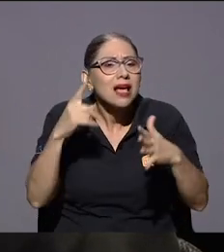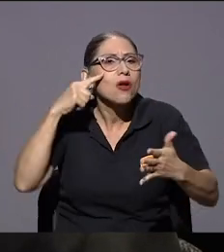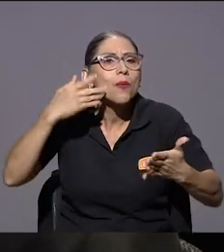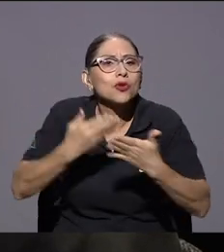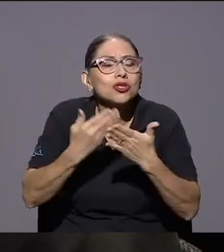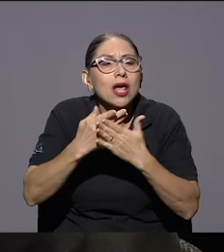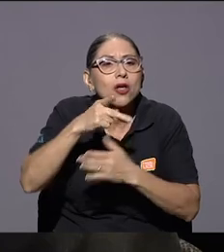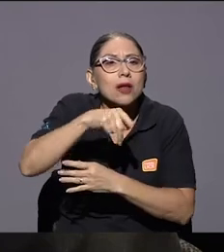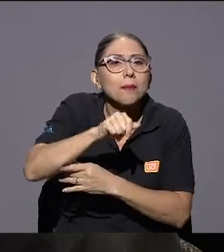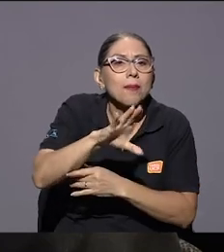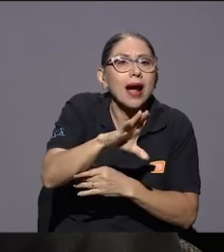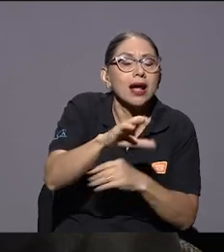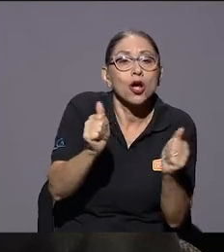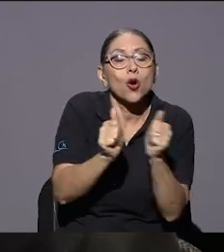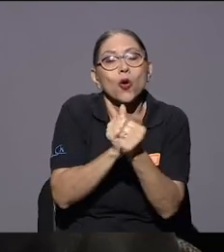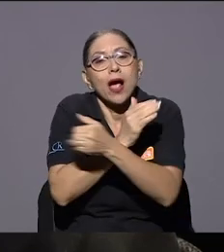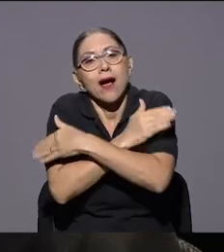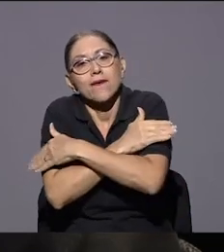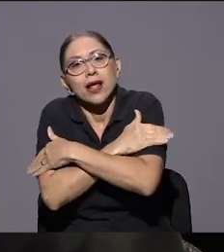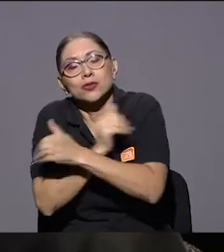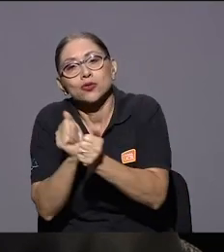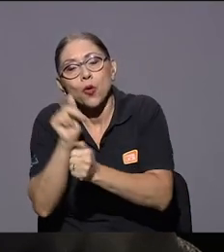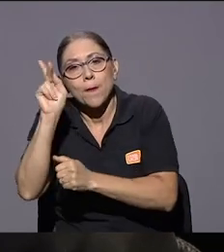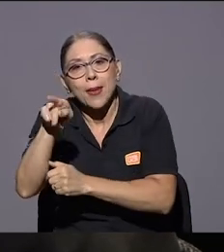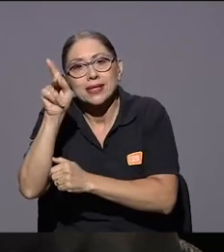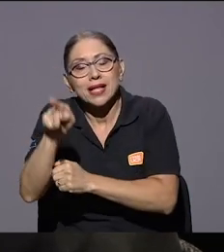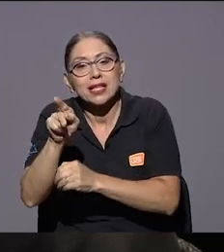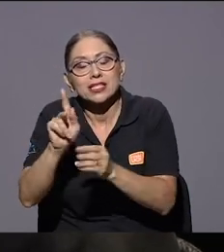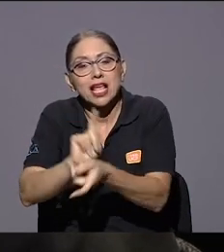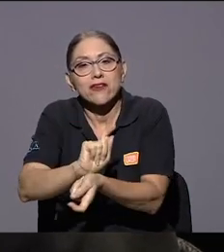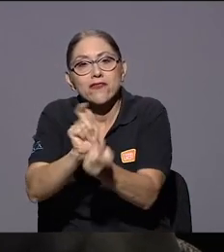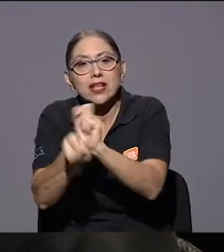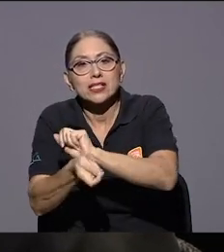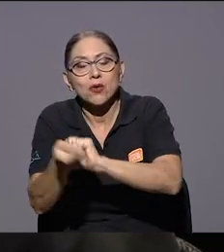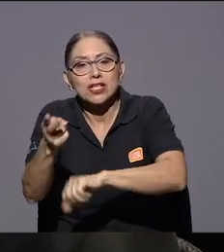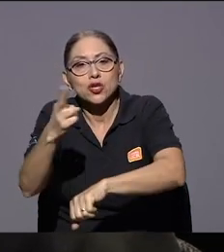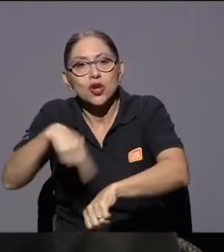con los pastores de Restauración Nacional, que tanto